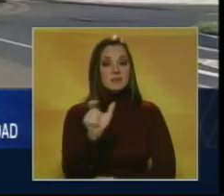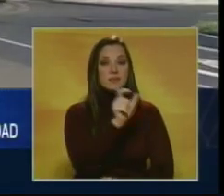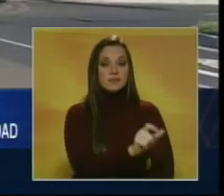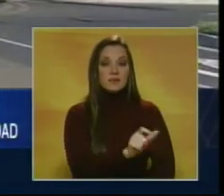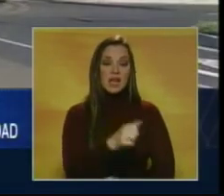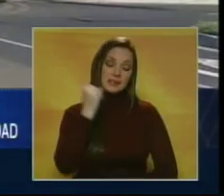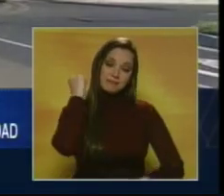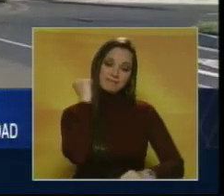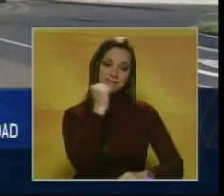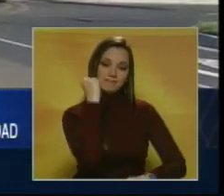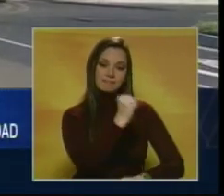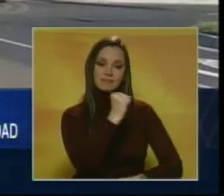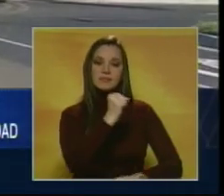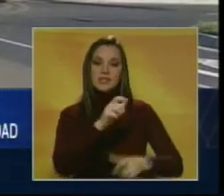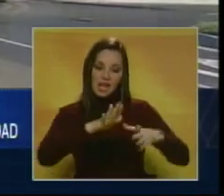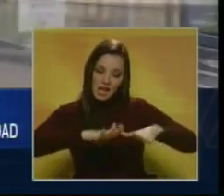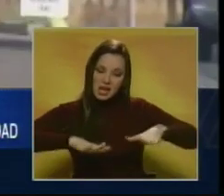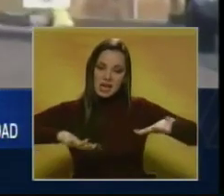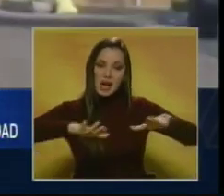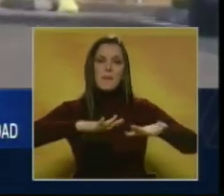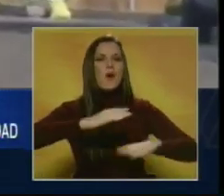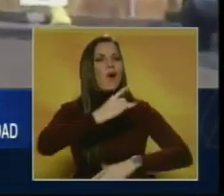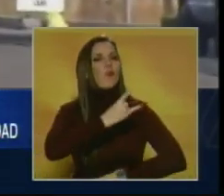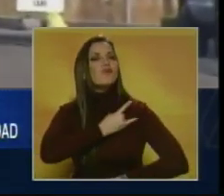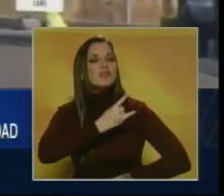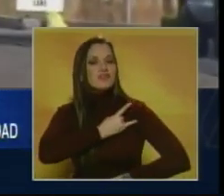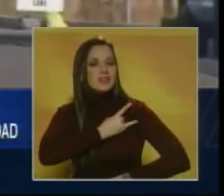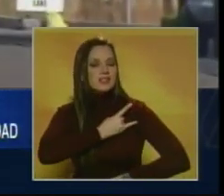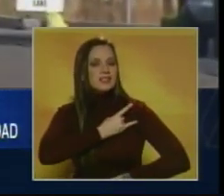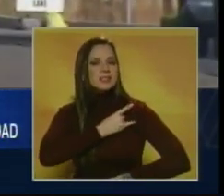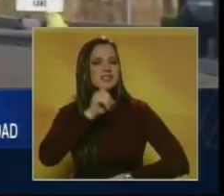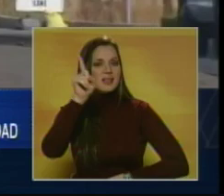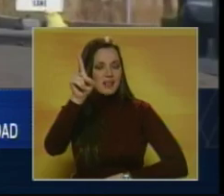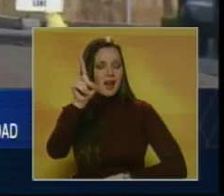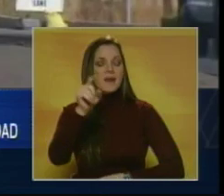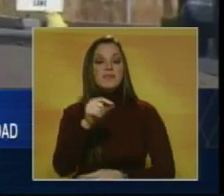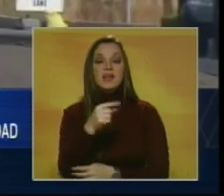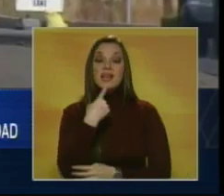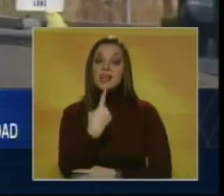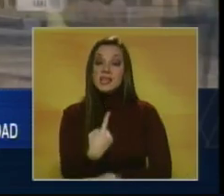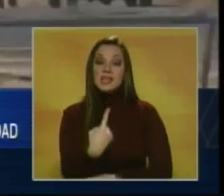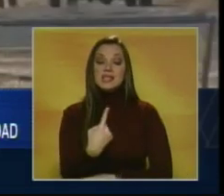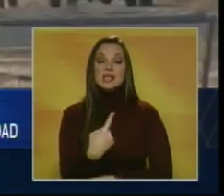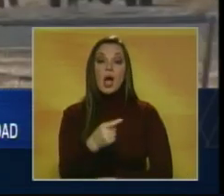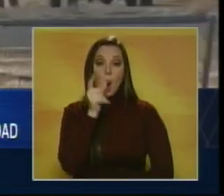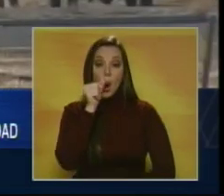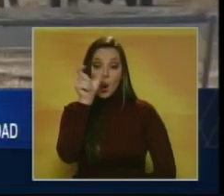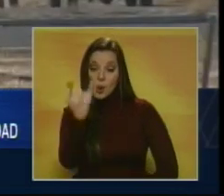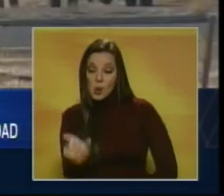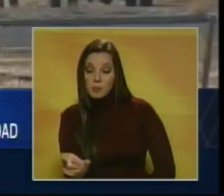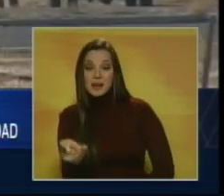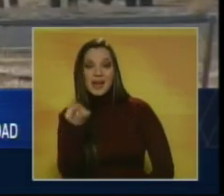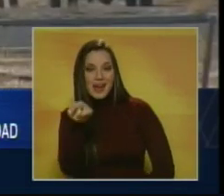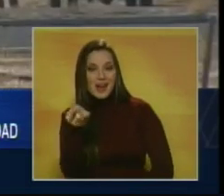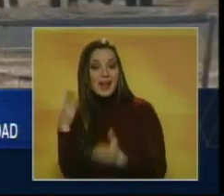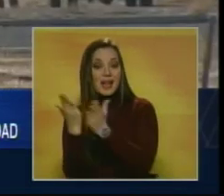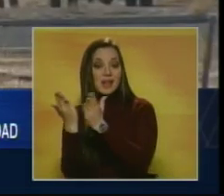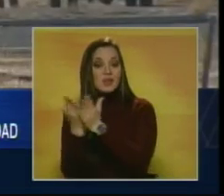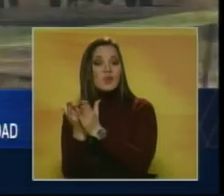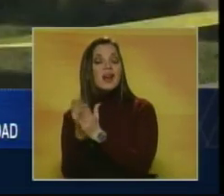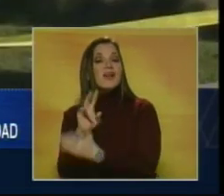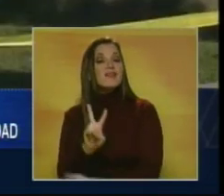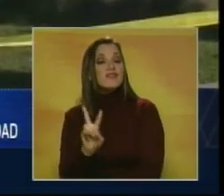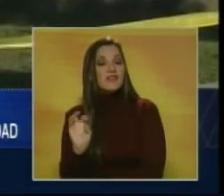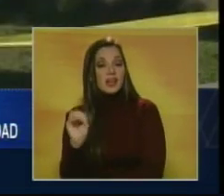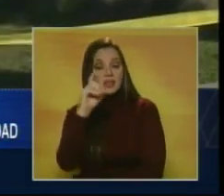fueron apuñaladas en el campus de la Universidad de California. La policía local manifestó que el agresor era un estudiante de 20